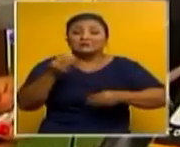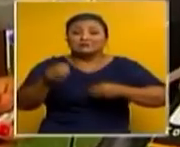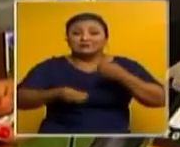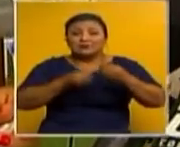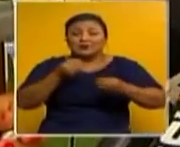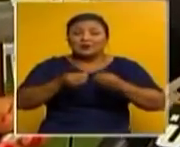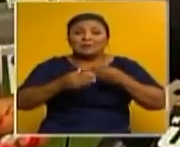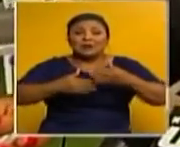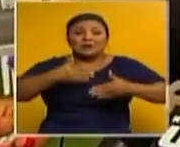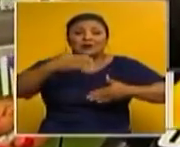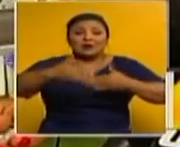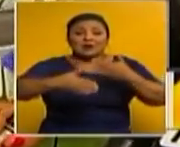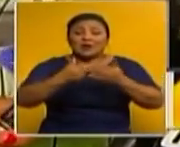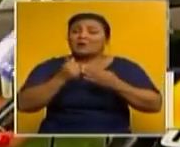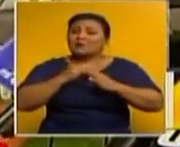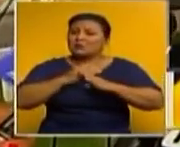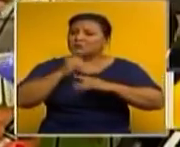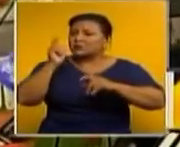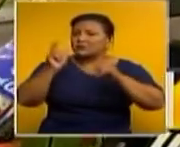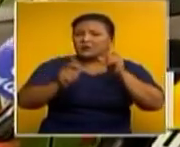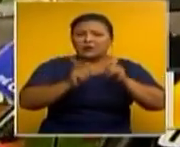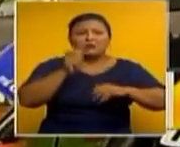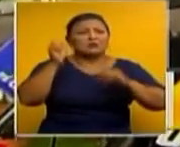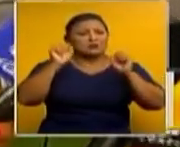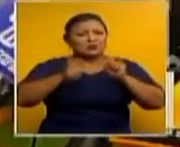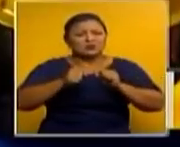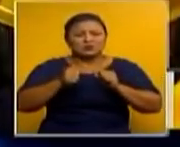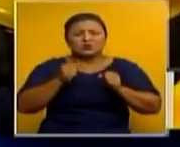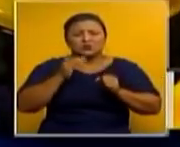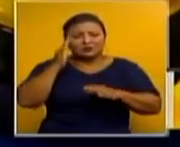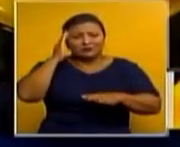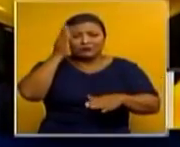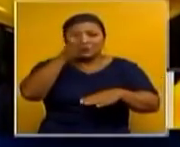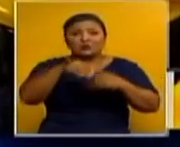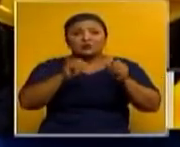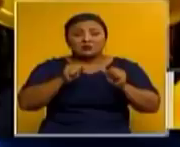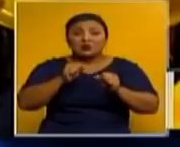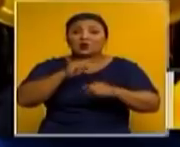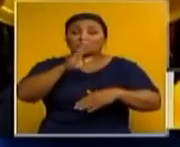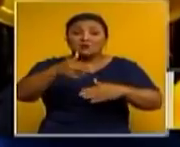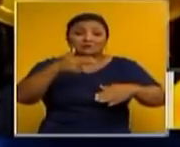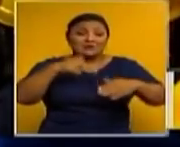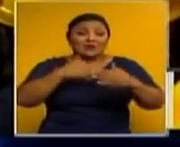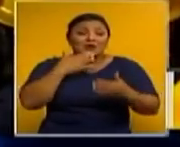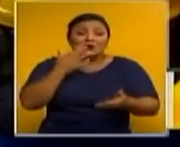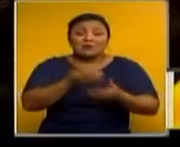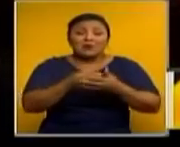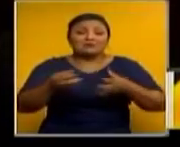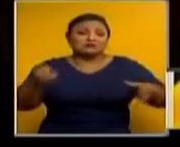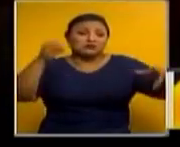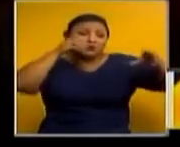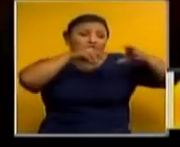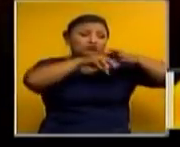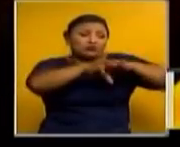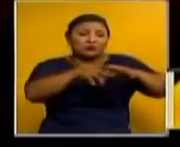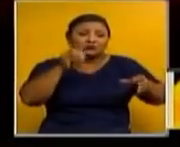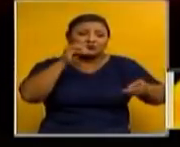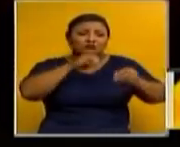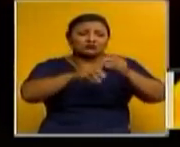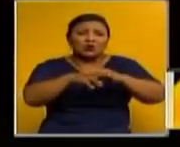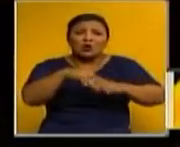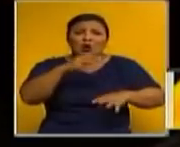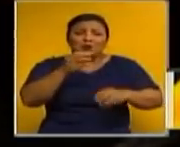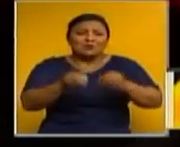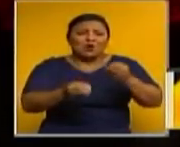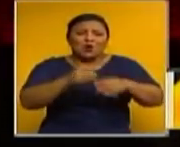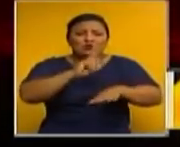llevar a cabo, que es la protección del ciudadano, que es nuestra base fundamental. Las armas fueron introducidas a los hornos de Andec y luego de un proceso